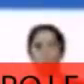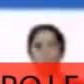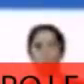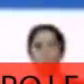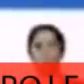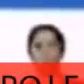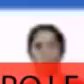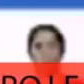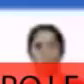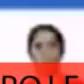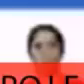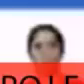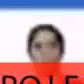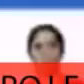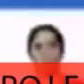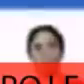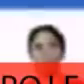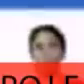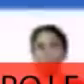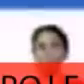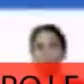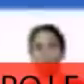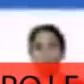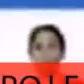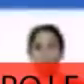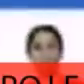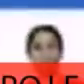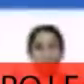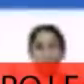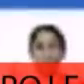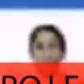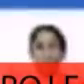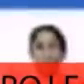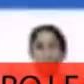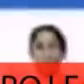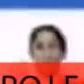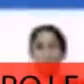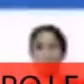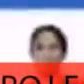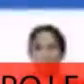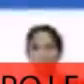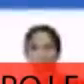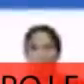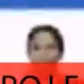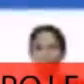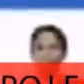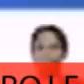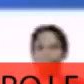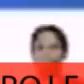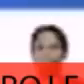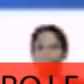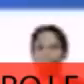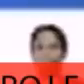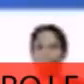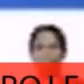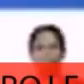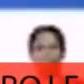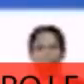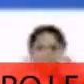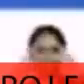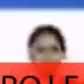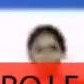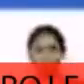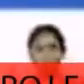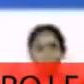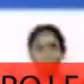Nacional hoy es declarada, esta semana es declarada absolutamente nula por el TSJ del chavismo. Por supuesto, ellos van a seguir trabajando,